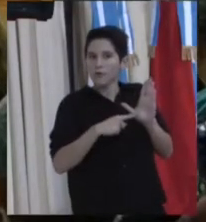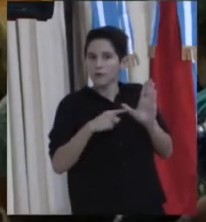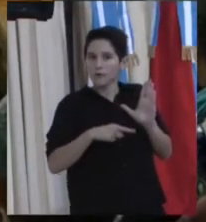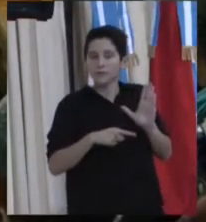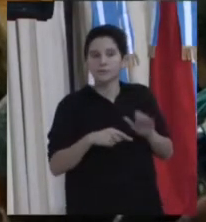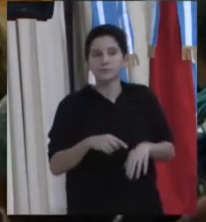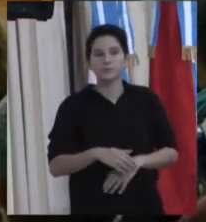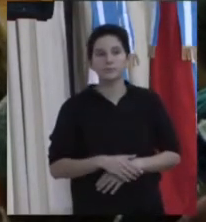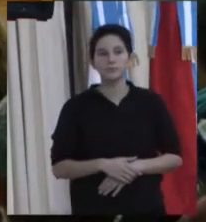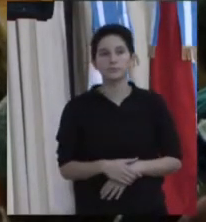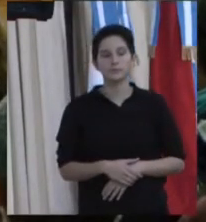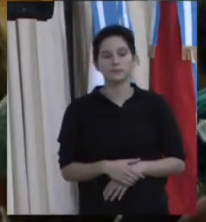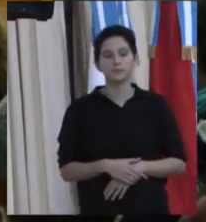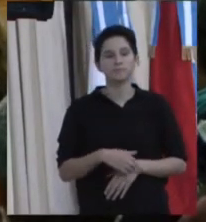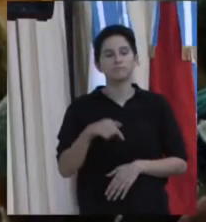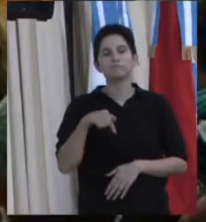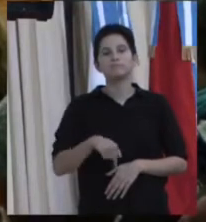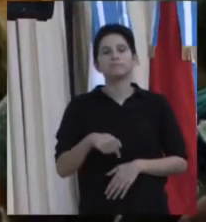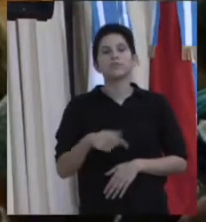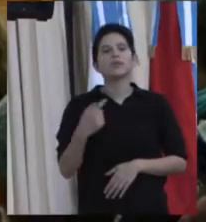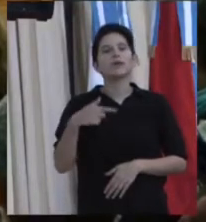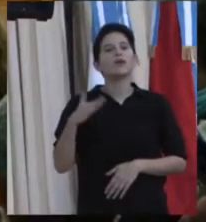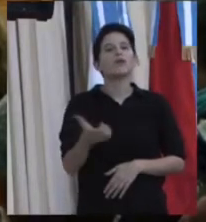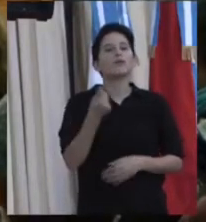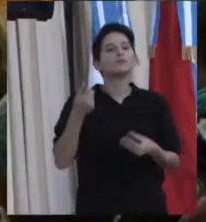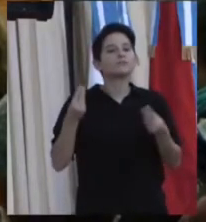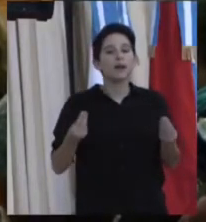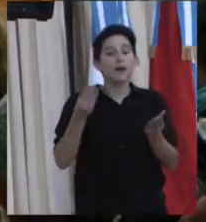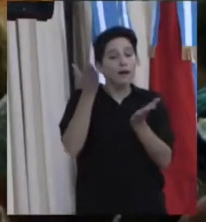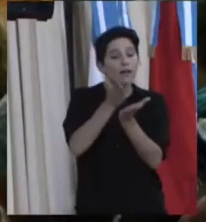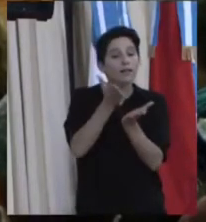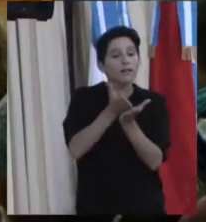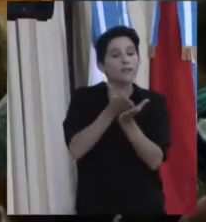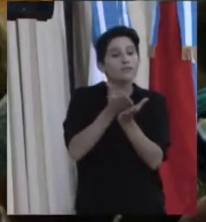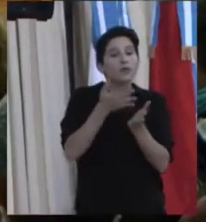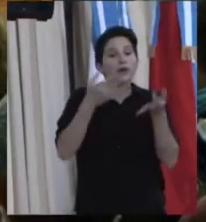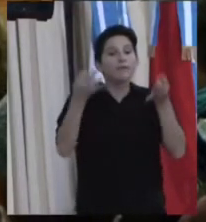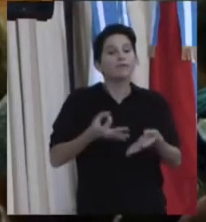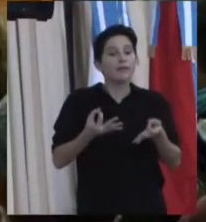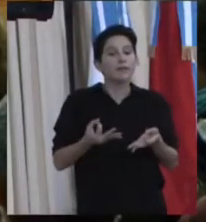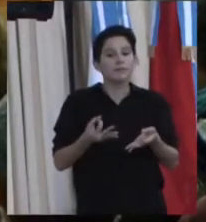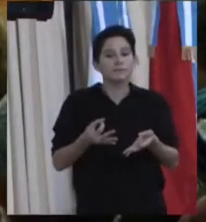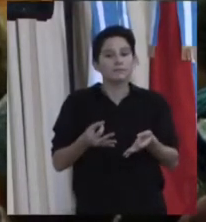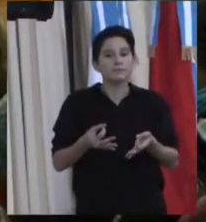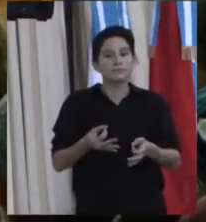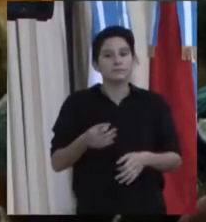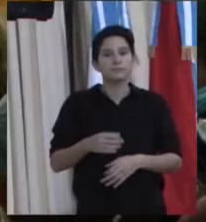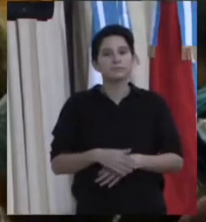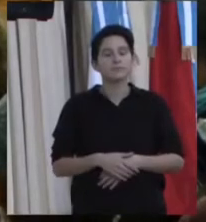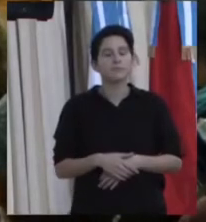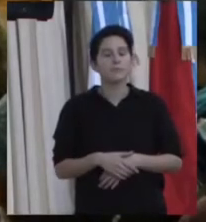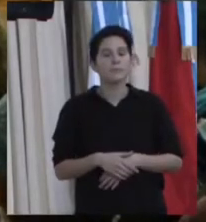contrario. Ahora, tenemos que lograr que estos derechos sean plenamente operativos, que no sean,